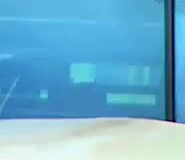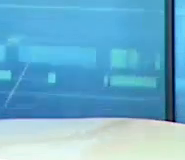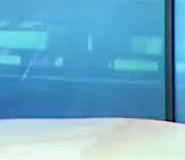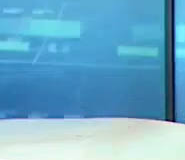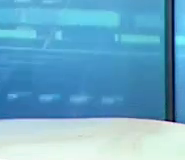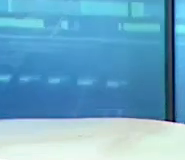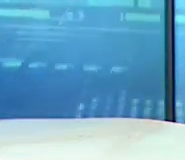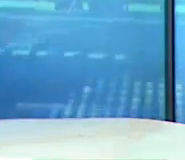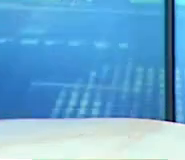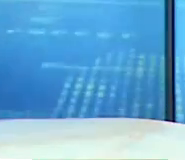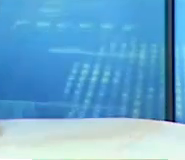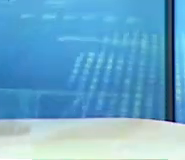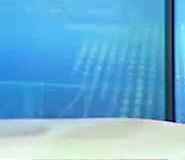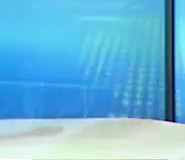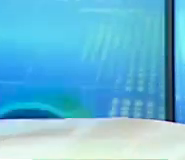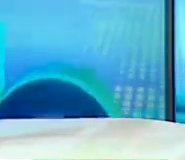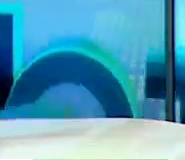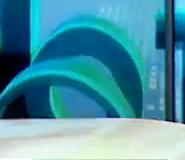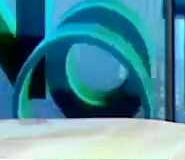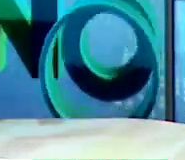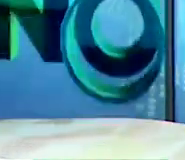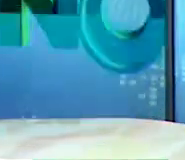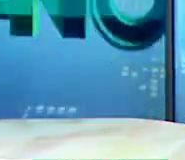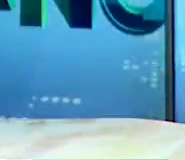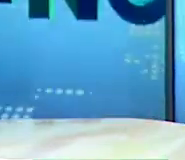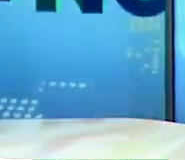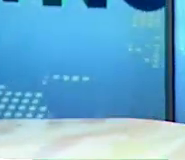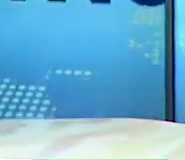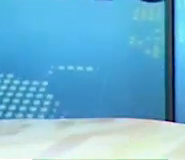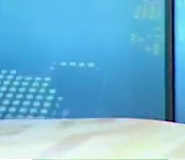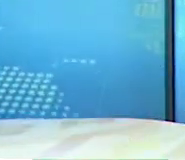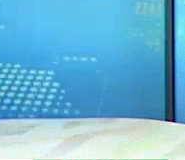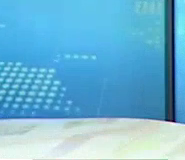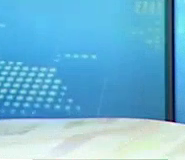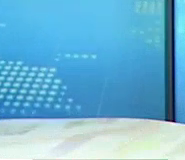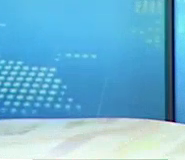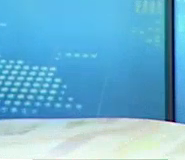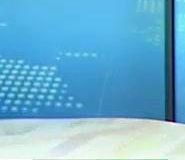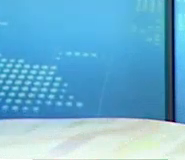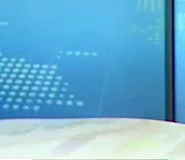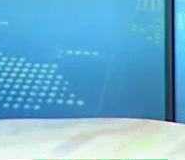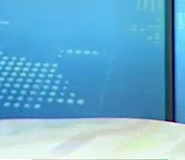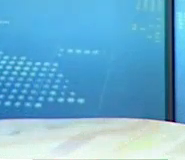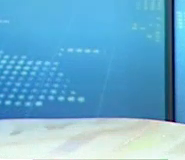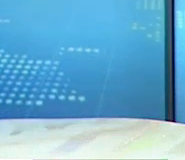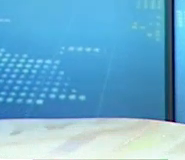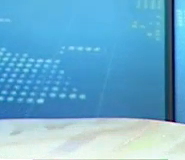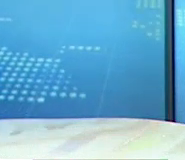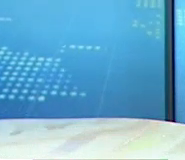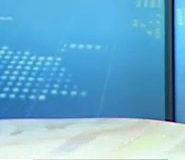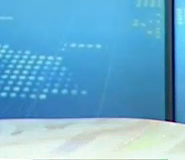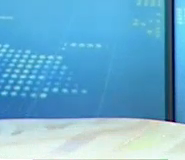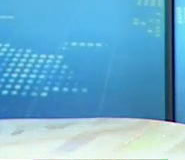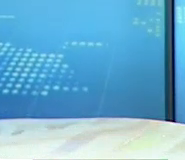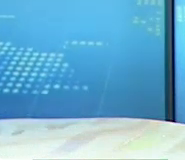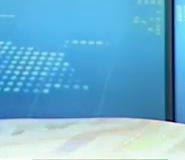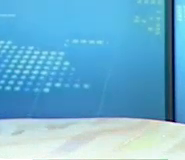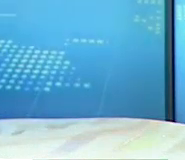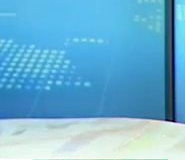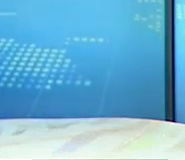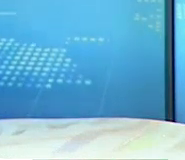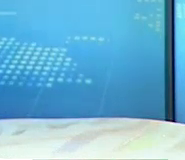asaltan un bus interprovincial en Azuay, a los pasajeros, lógicamente. El hecho ocurrió a la entrada de la vía al Cantón